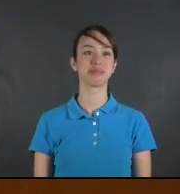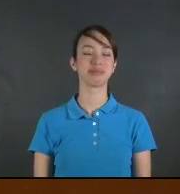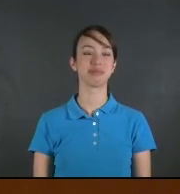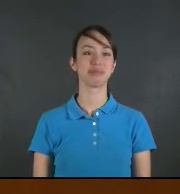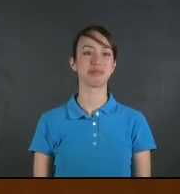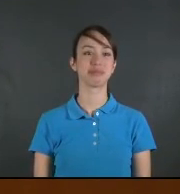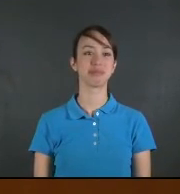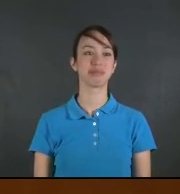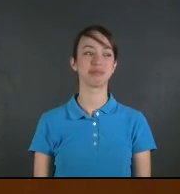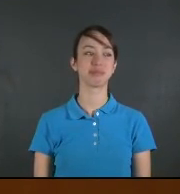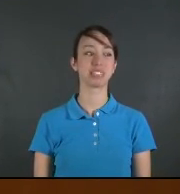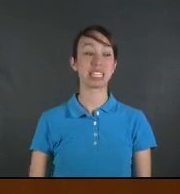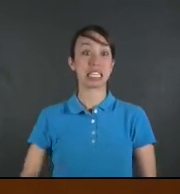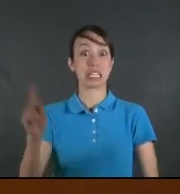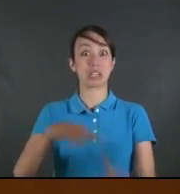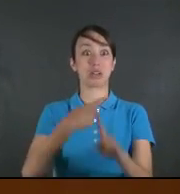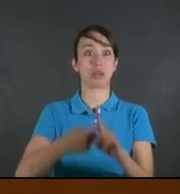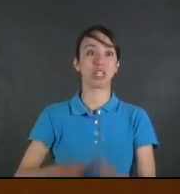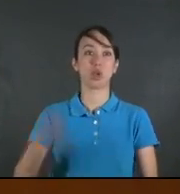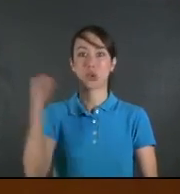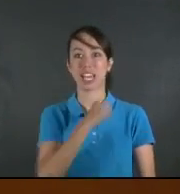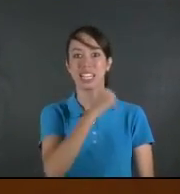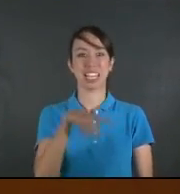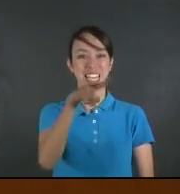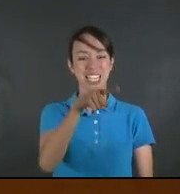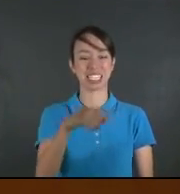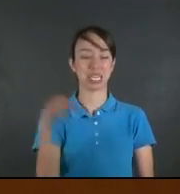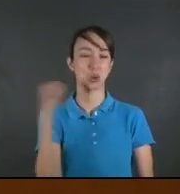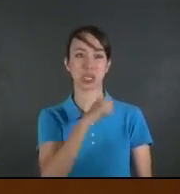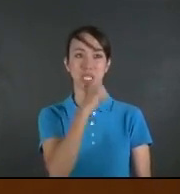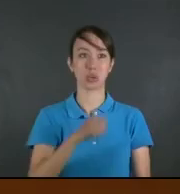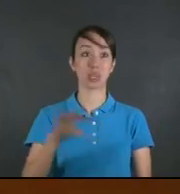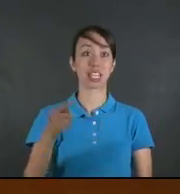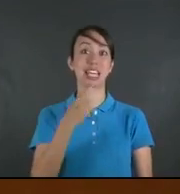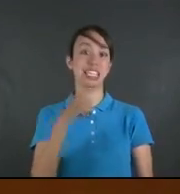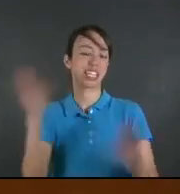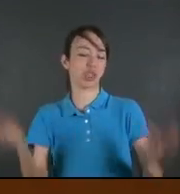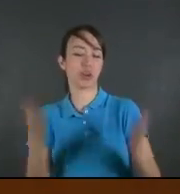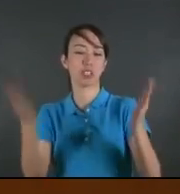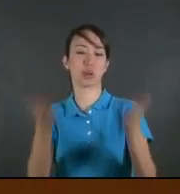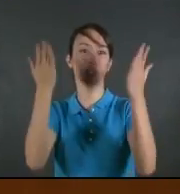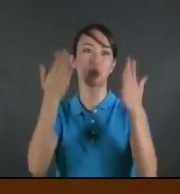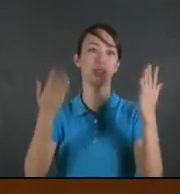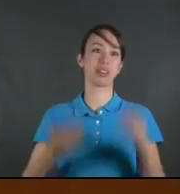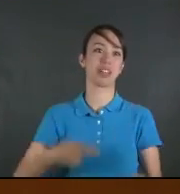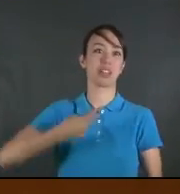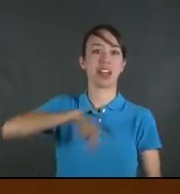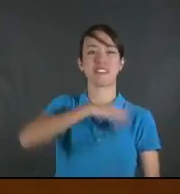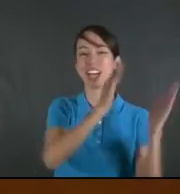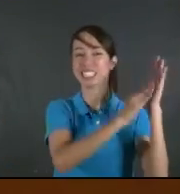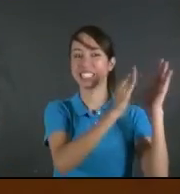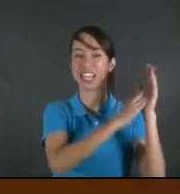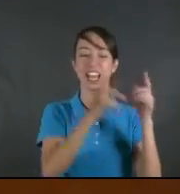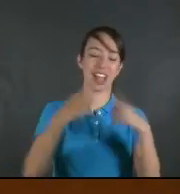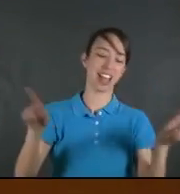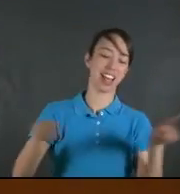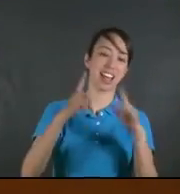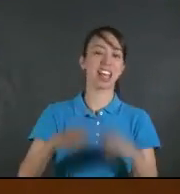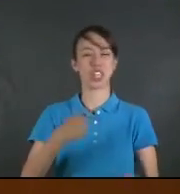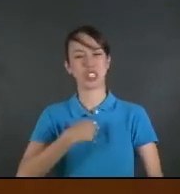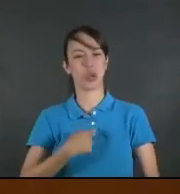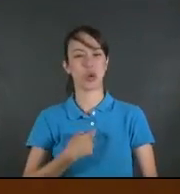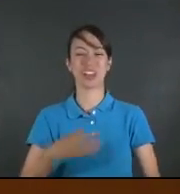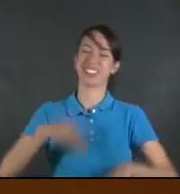alegre y cuando cantan ese himno hermano que que dice Sube Sube sube sube nuestra Ah yo la